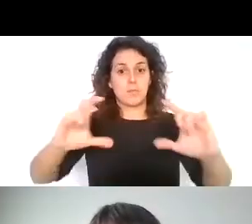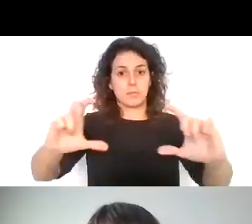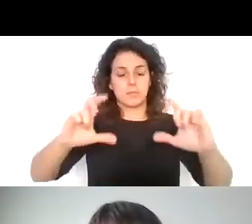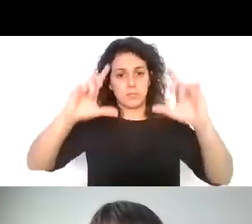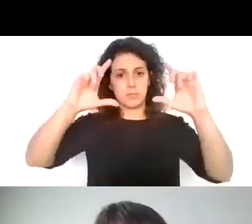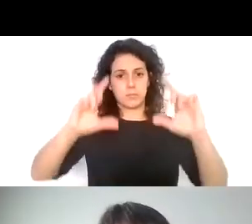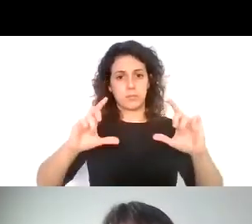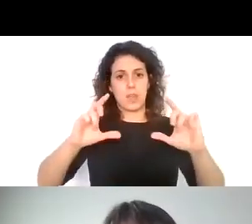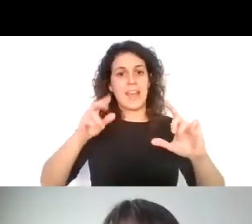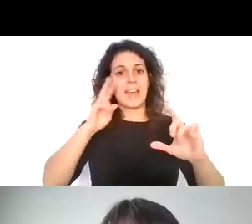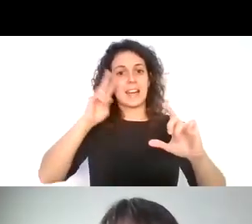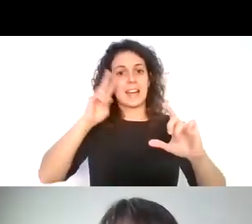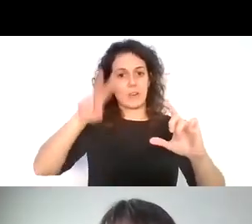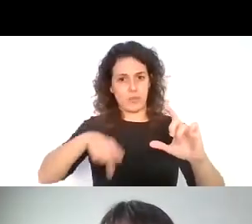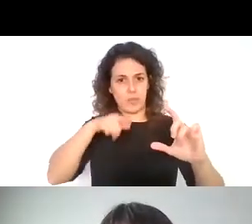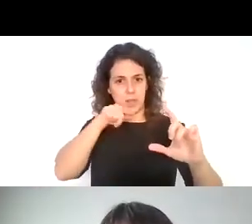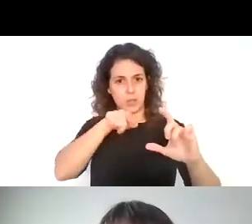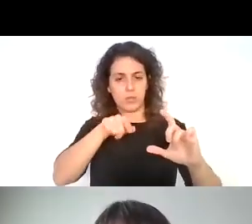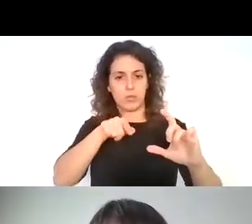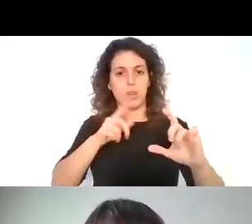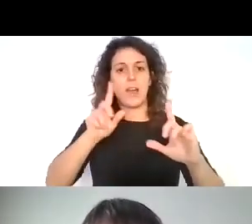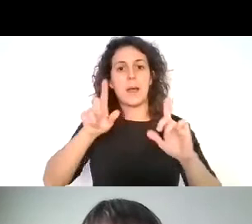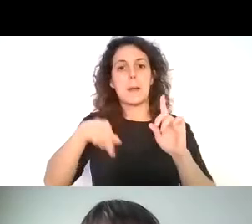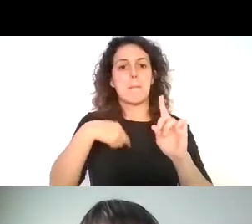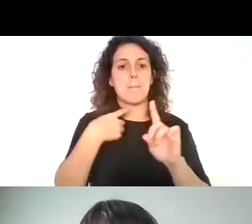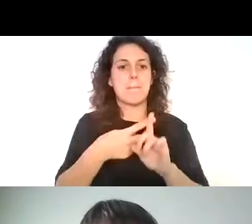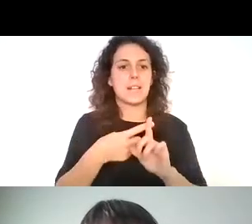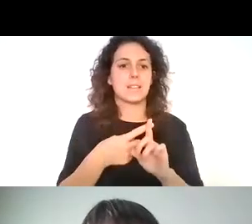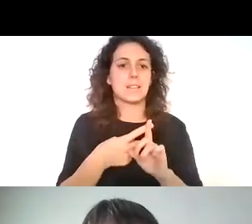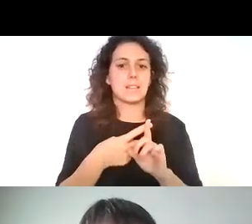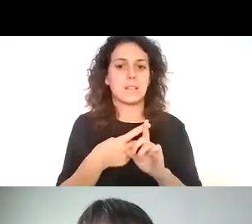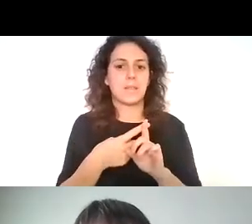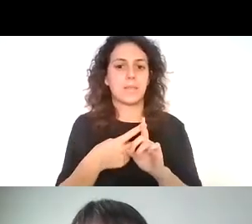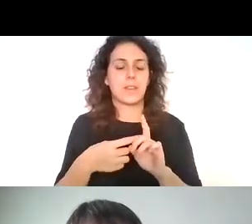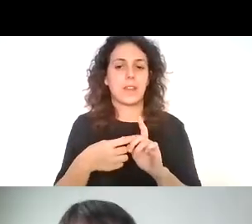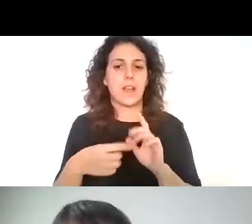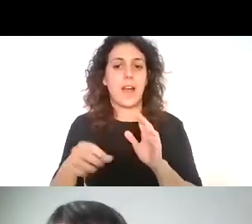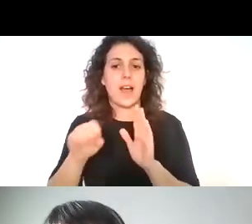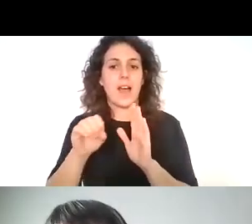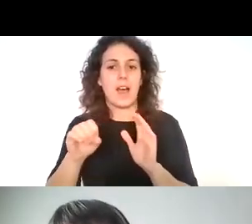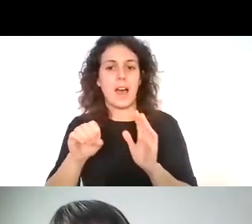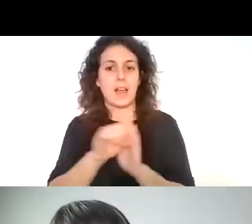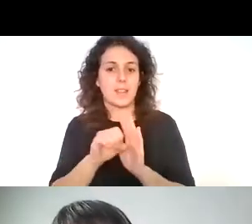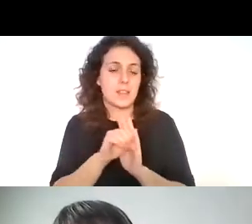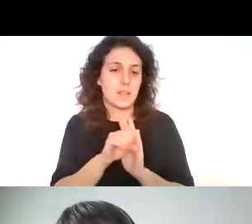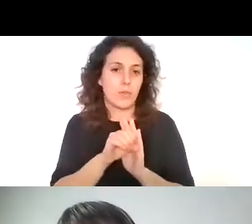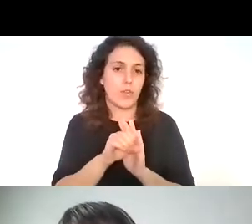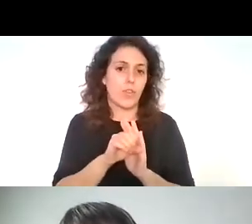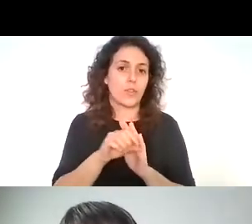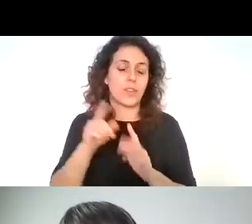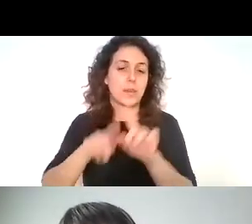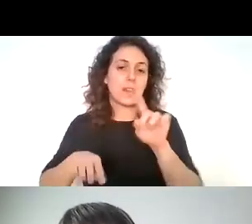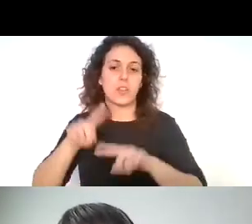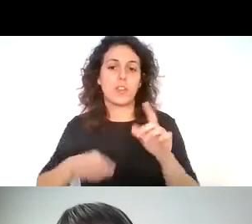en pantalla, y luego pues, dar un adhesivo para cada tipo de discapacidad que han adaptado su oferta. Nosotros